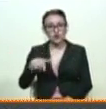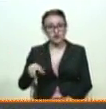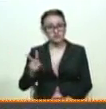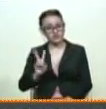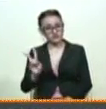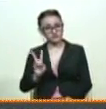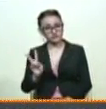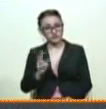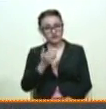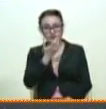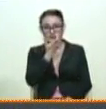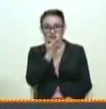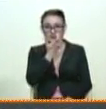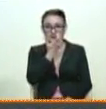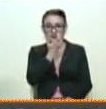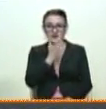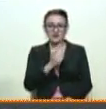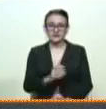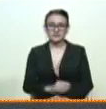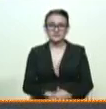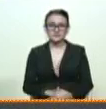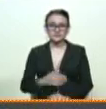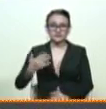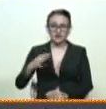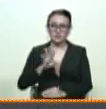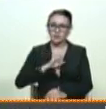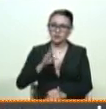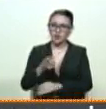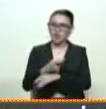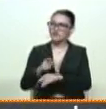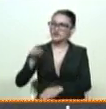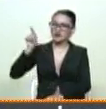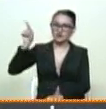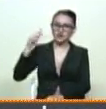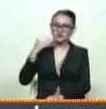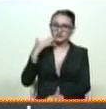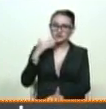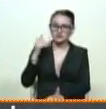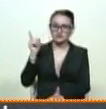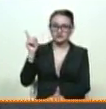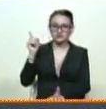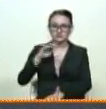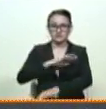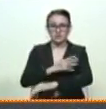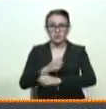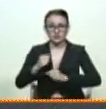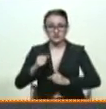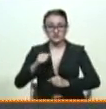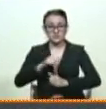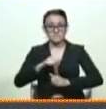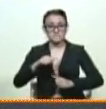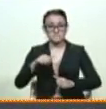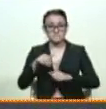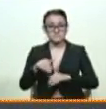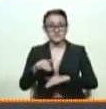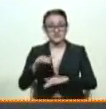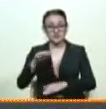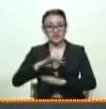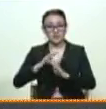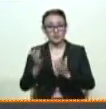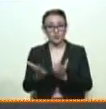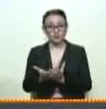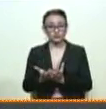nación. No solo porque proviene del gobierno de la mayor potencia militar del mundo, sino